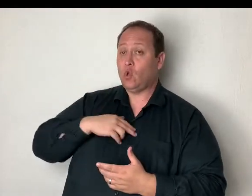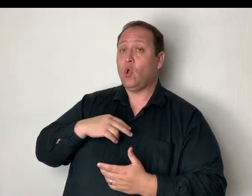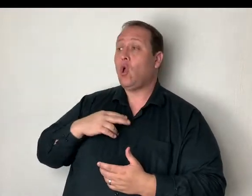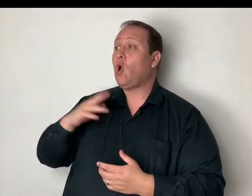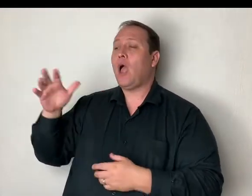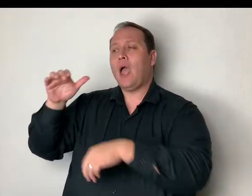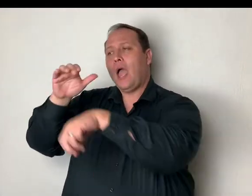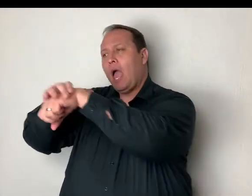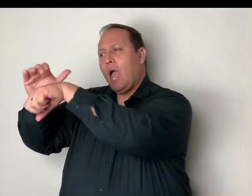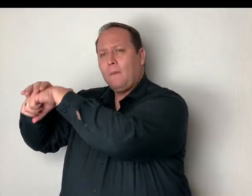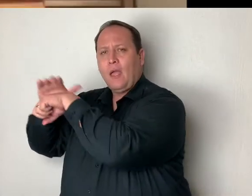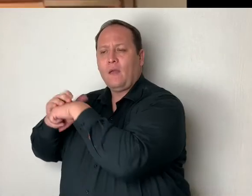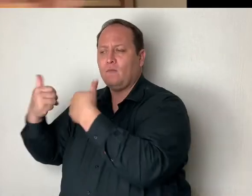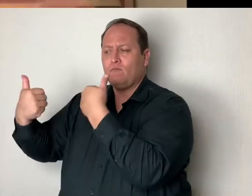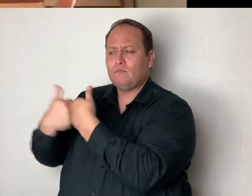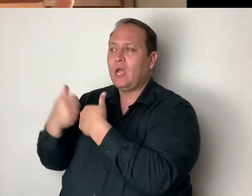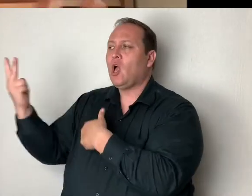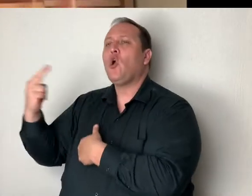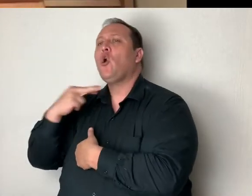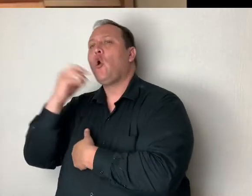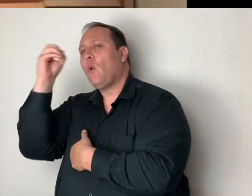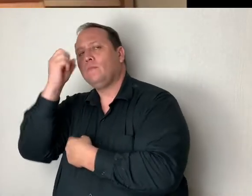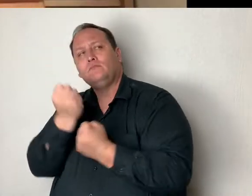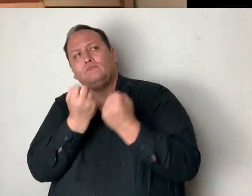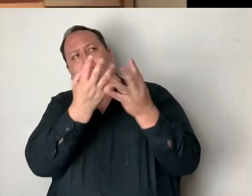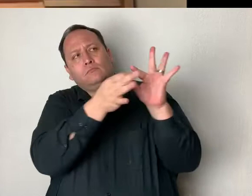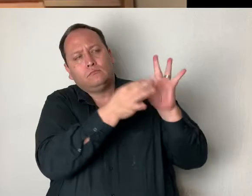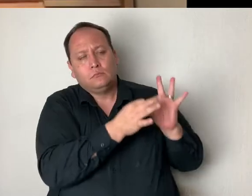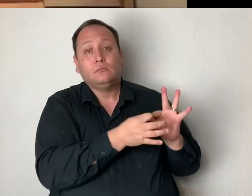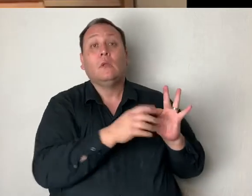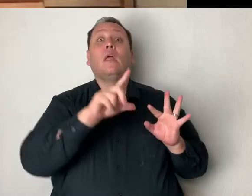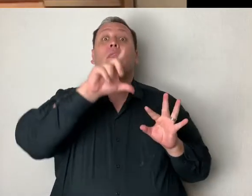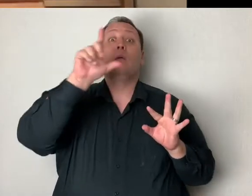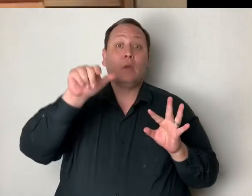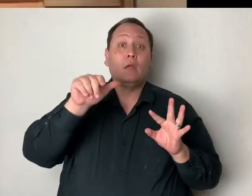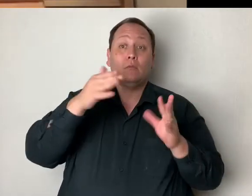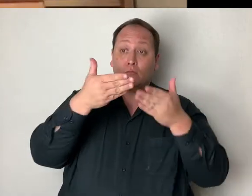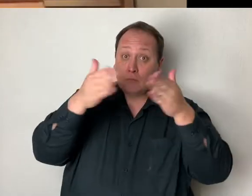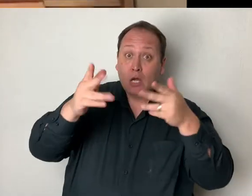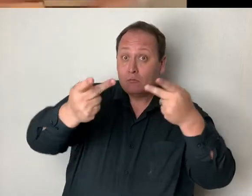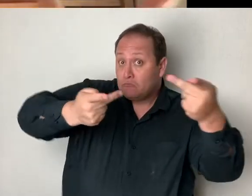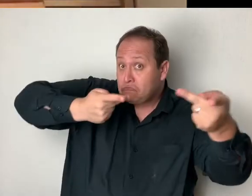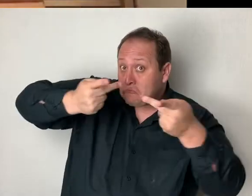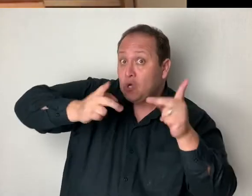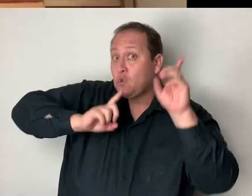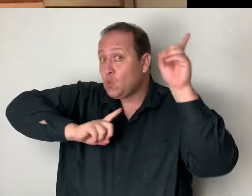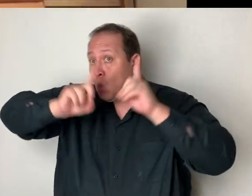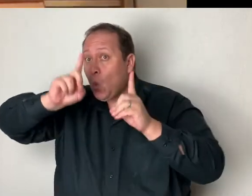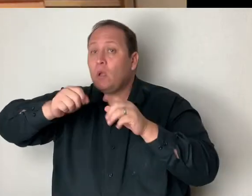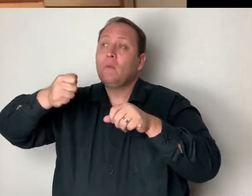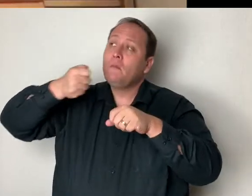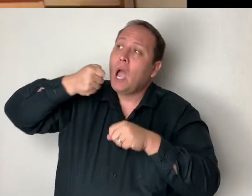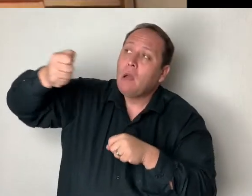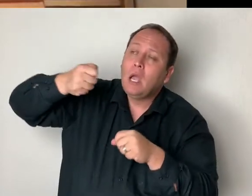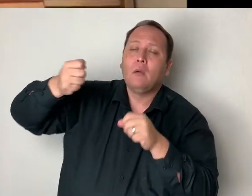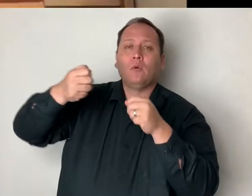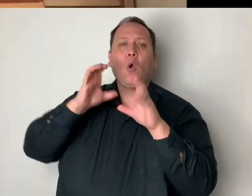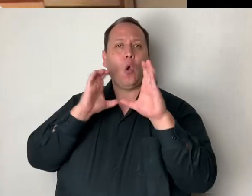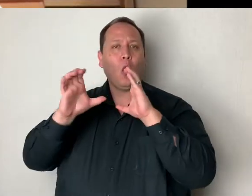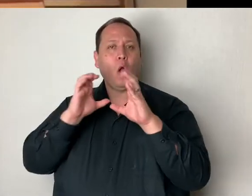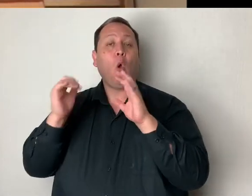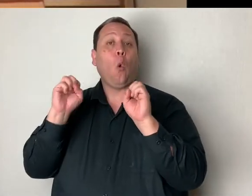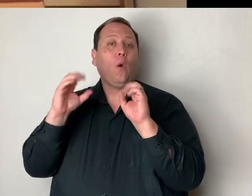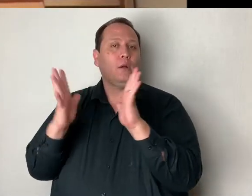frontera. Y luego vamos a abrir para preguntas, si hay preguntas de los medios de comunicación o de los participantes en esta